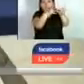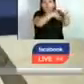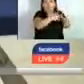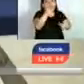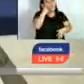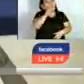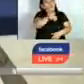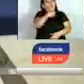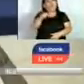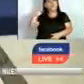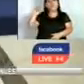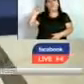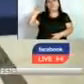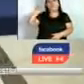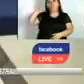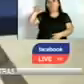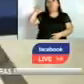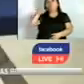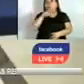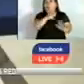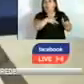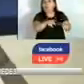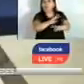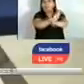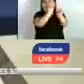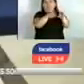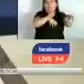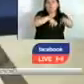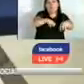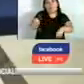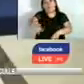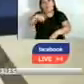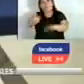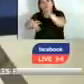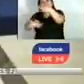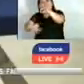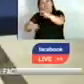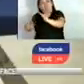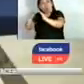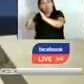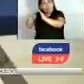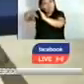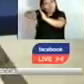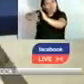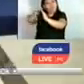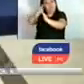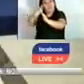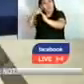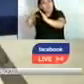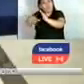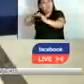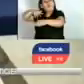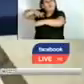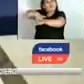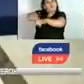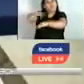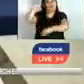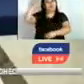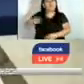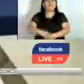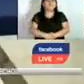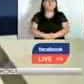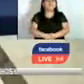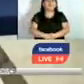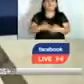San Rafael Obrajuelo, en el departamento de La Paz, y unas papeletas en una vivienda ubicada en Nueva Concepción, en